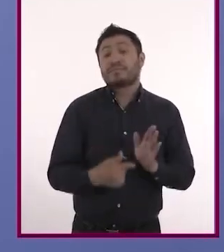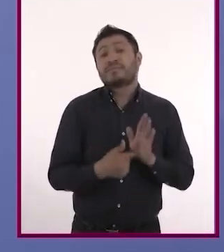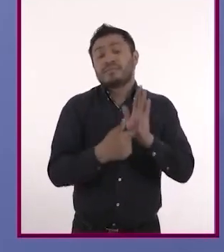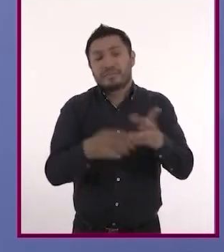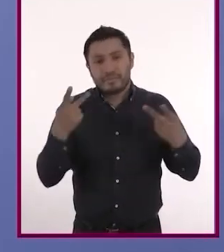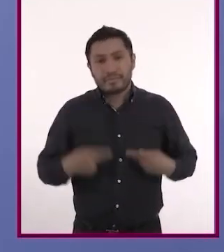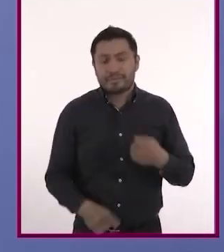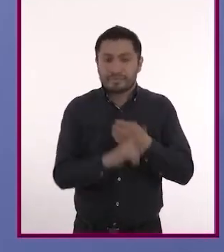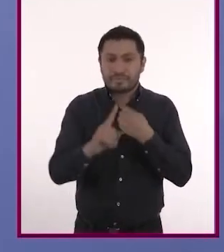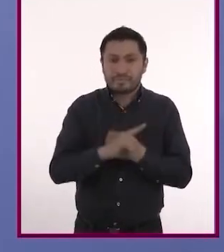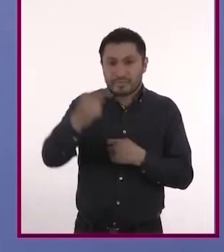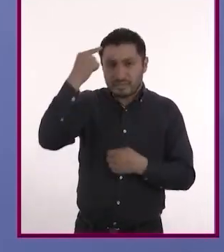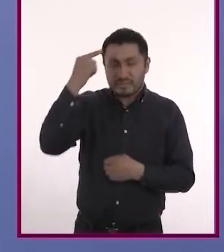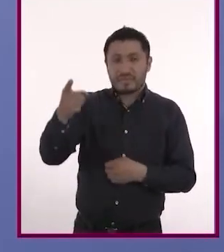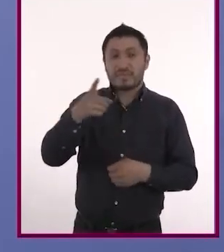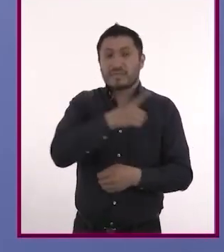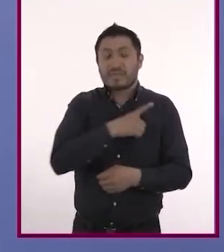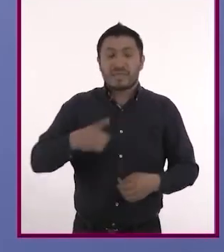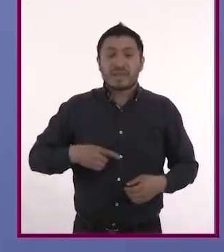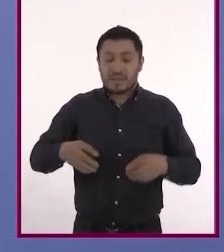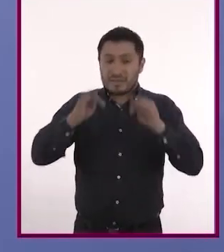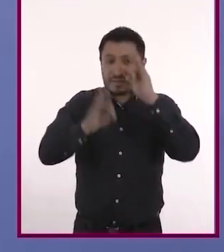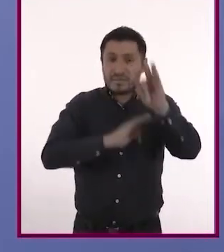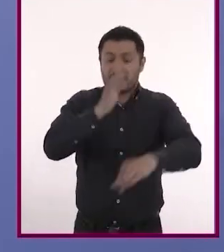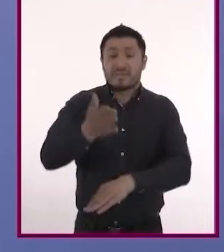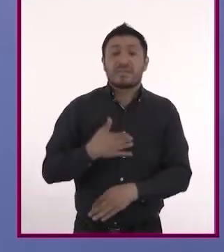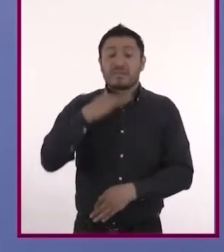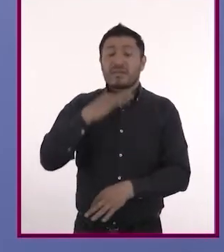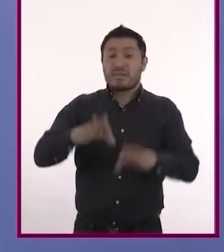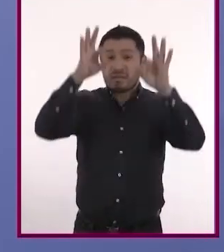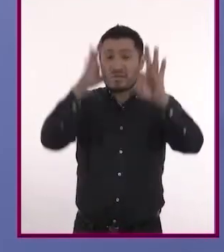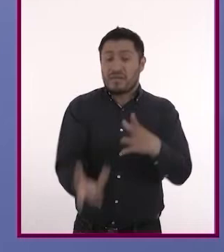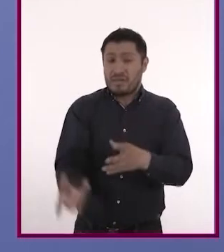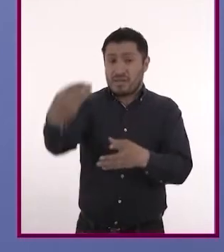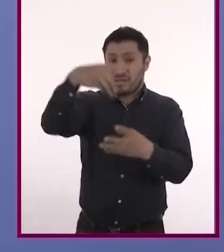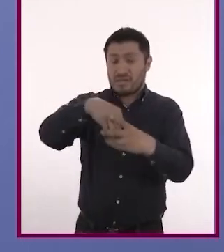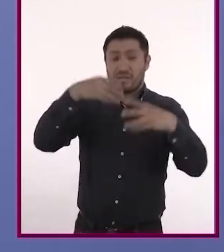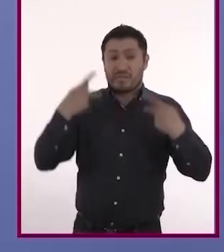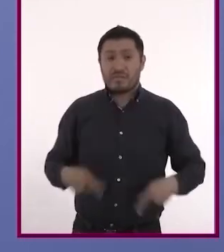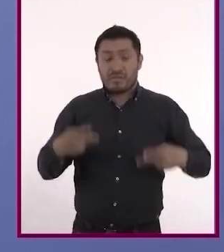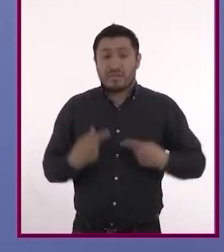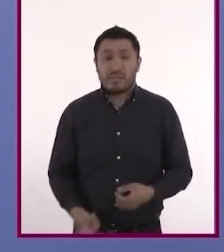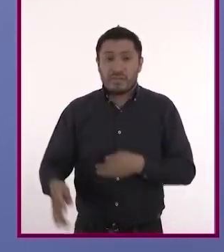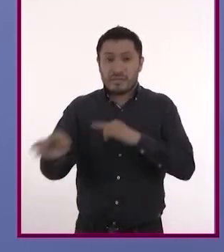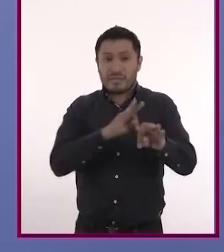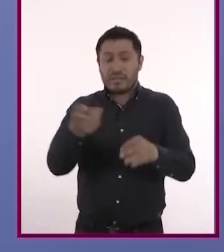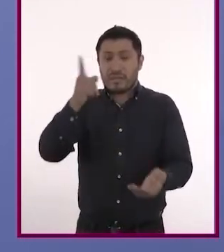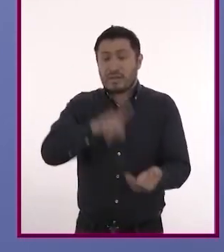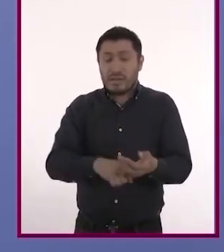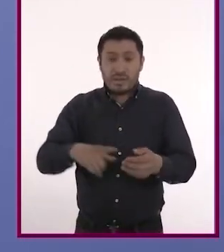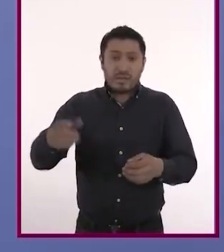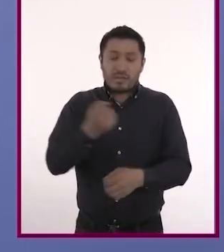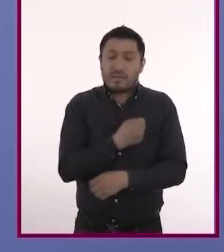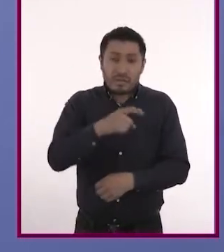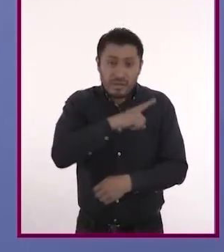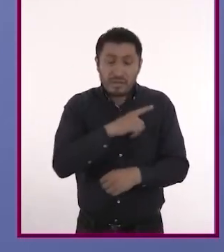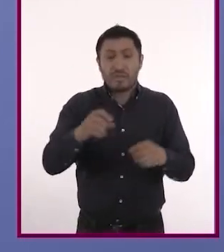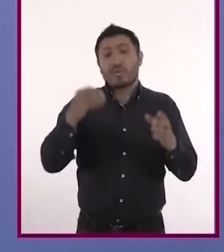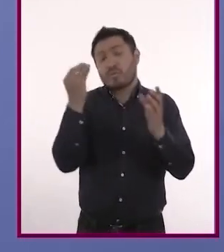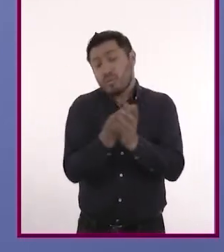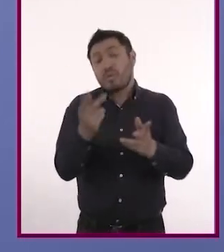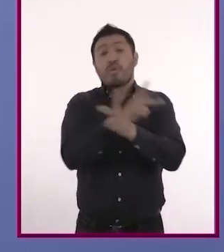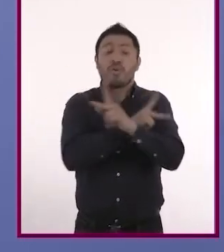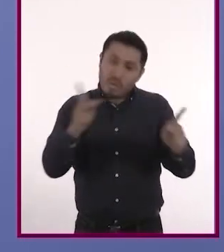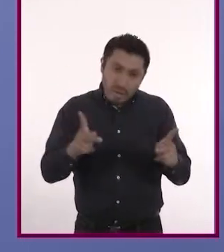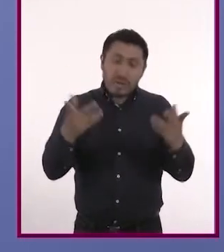algún trastorno mental recibirán un trato digno e incluyente por parte del personal de las instituciones públicas, sociales y privadas